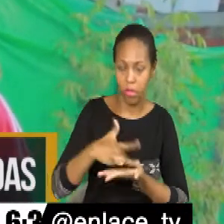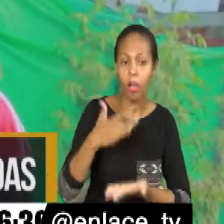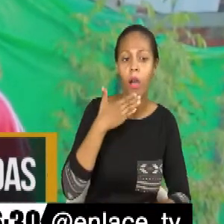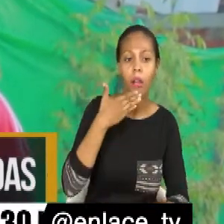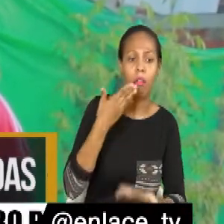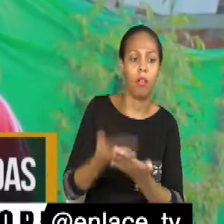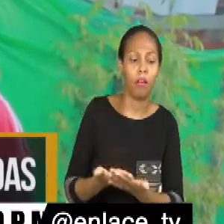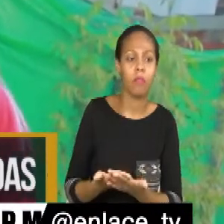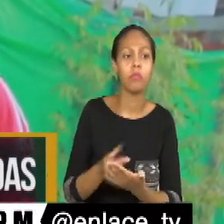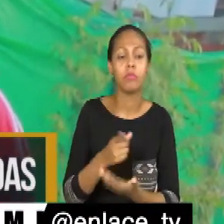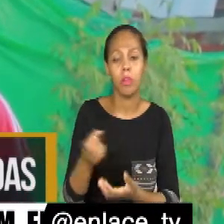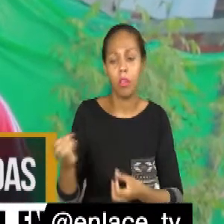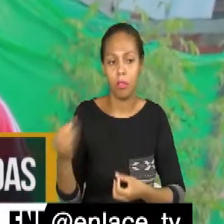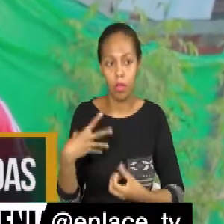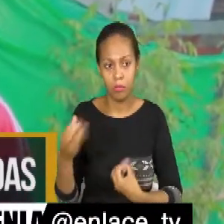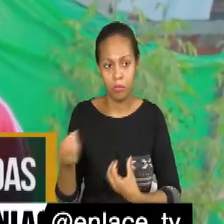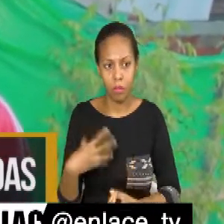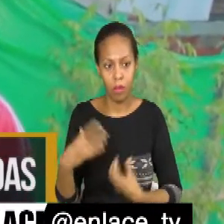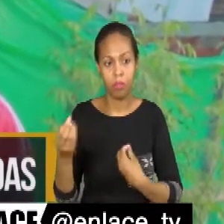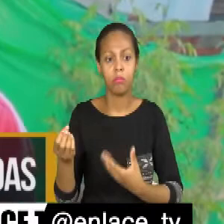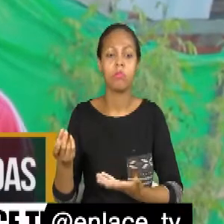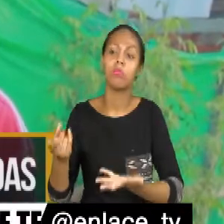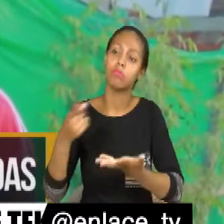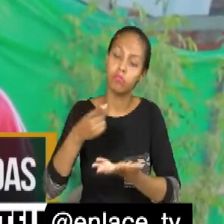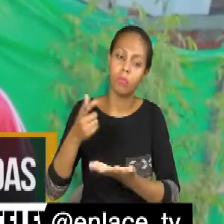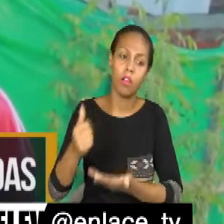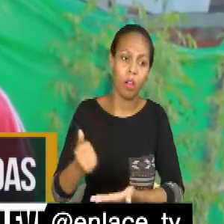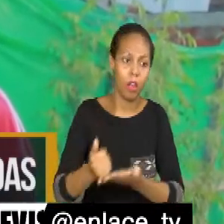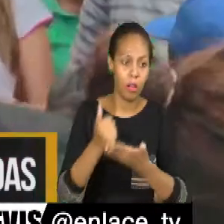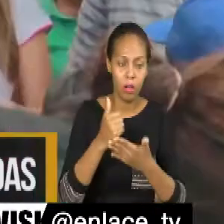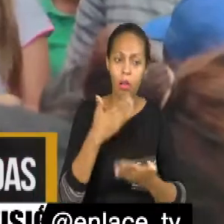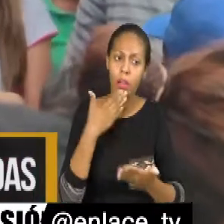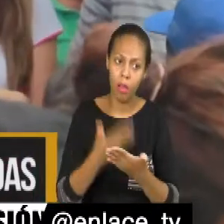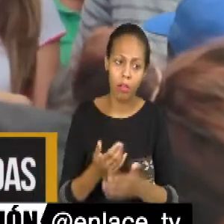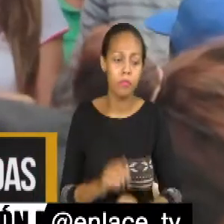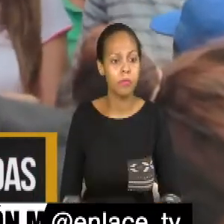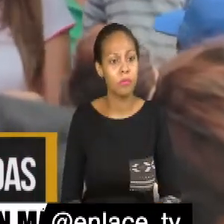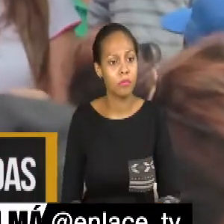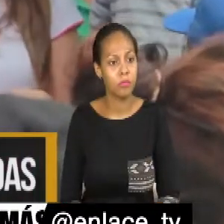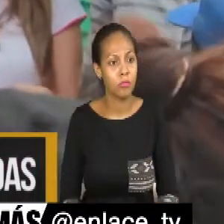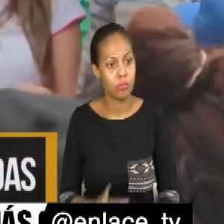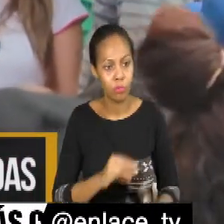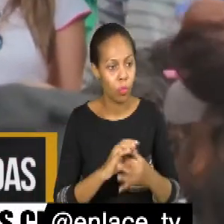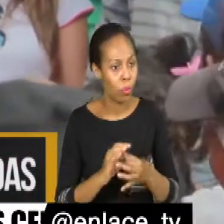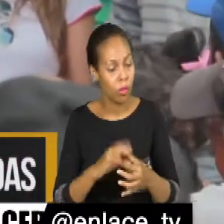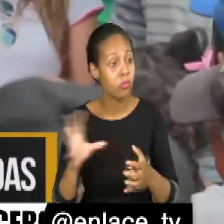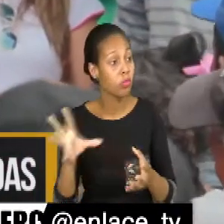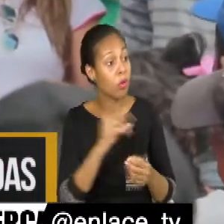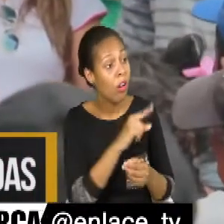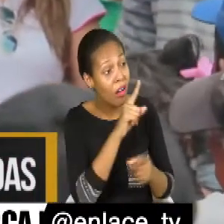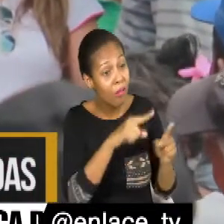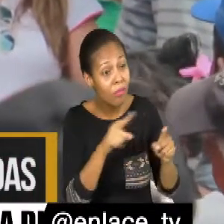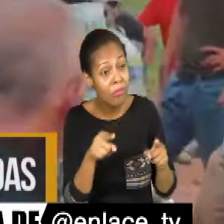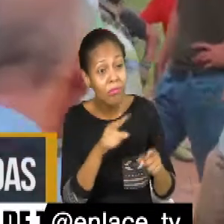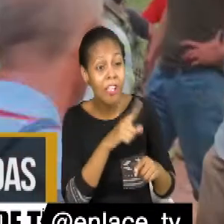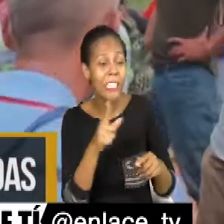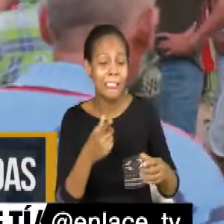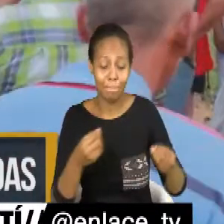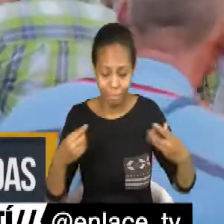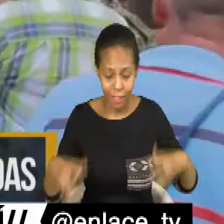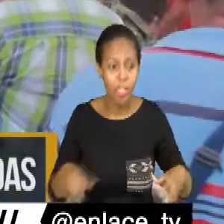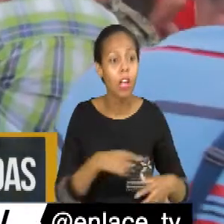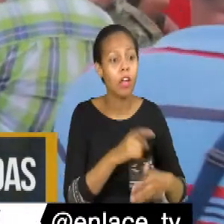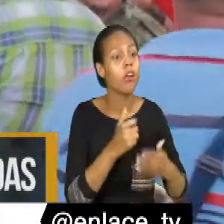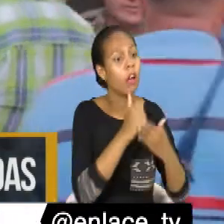verdaderamente las ayudas, y eso es lo que se trata, que estemos unidos para seguir adelante en la administración. Familias que lo han perdido todo han sido las más beneficiadas con